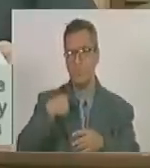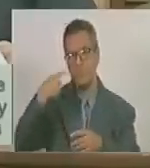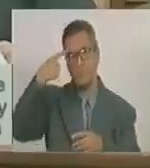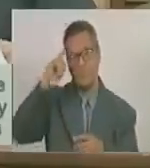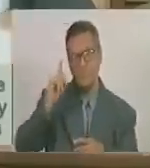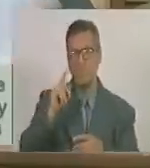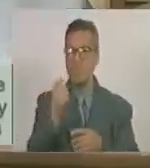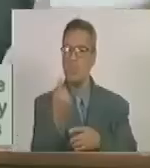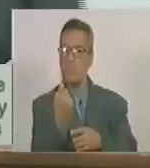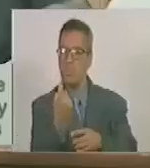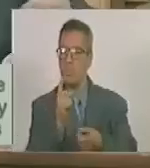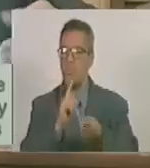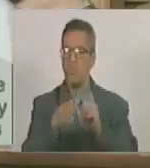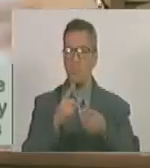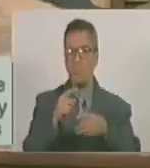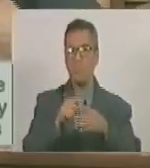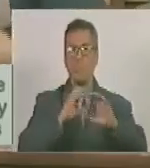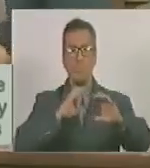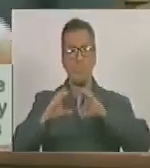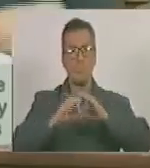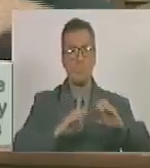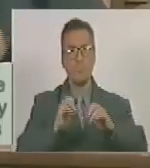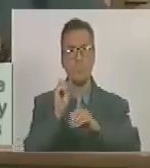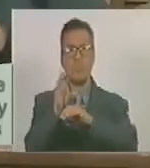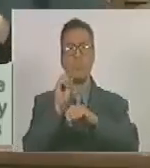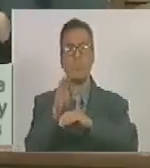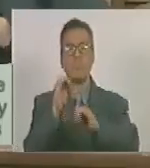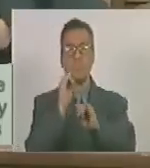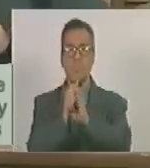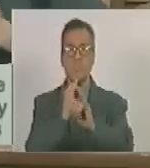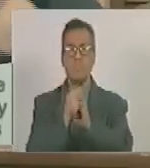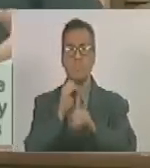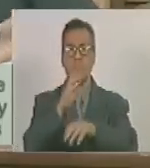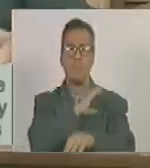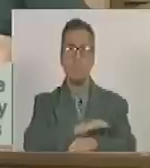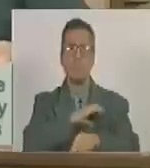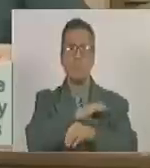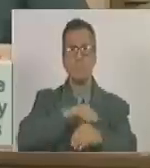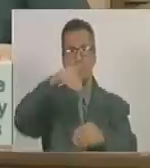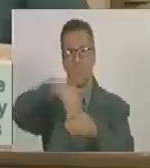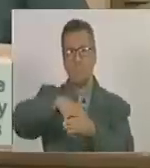alguna deficiencia, lo comunicará por vía electrónica a la Comisión